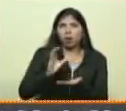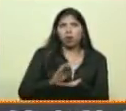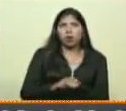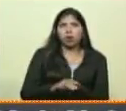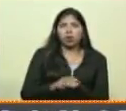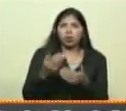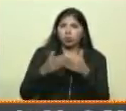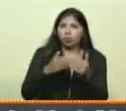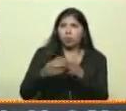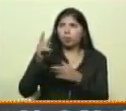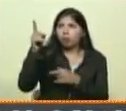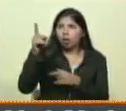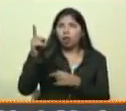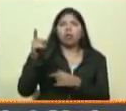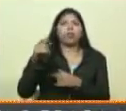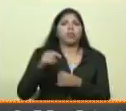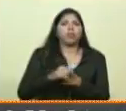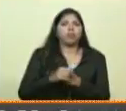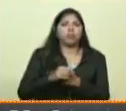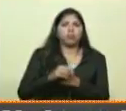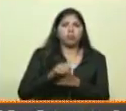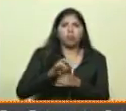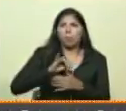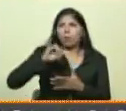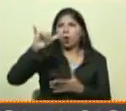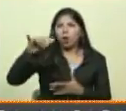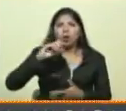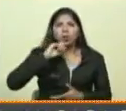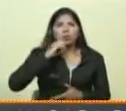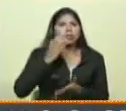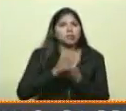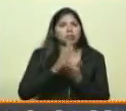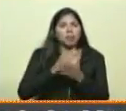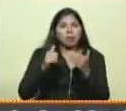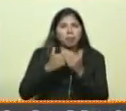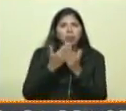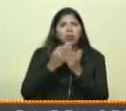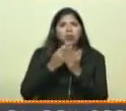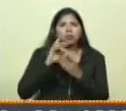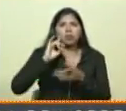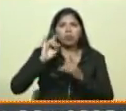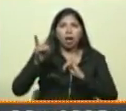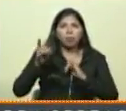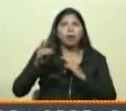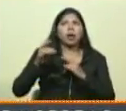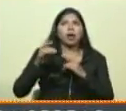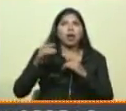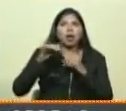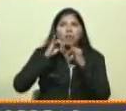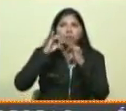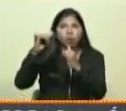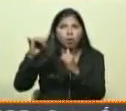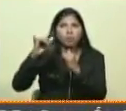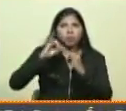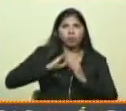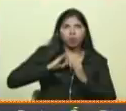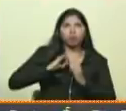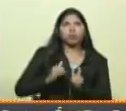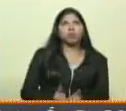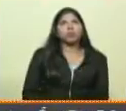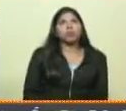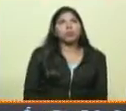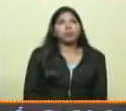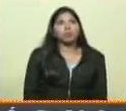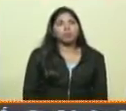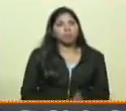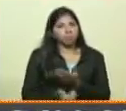Moscú, créanmelo, que en las madrugadas está llamando para ver cómo está la situación y que le estamos dando respuesta. Bueno, con esta información, camaradas